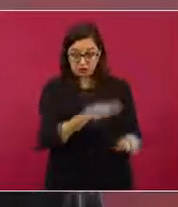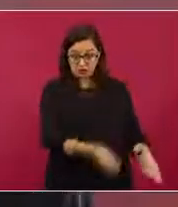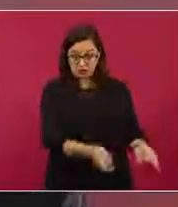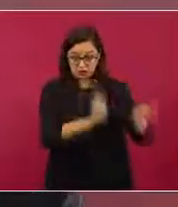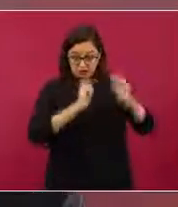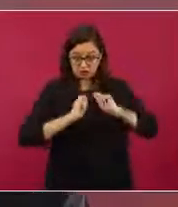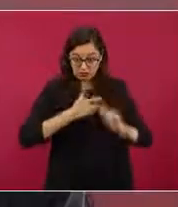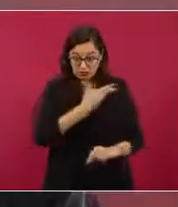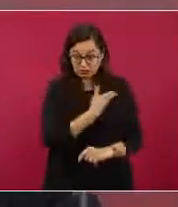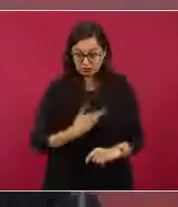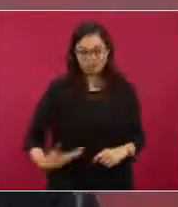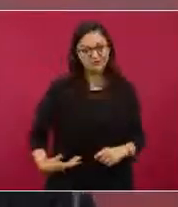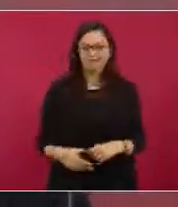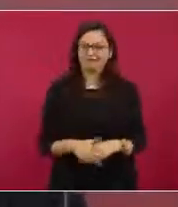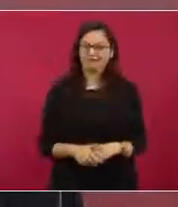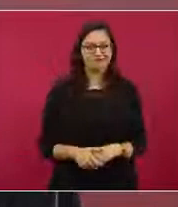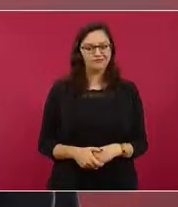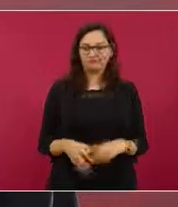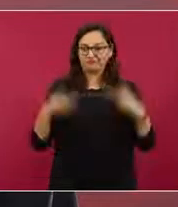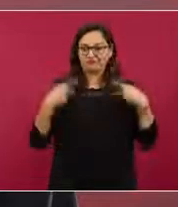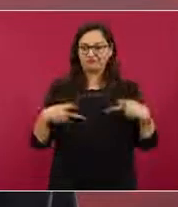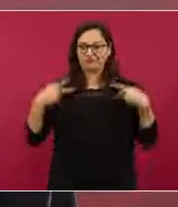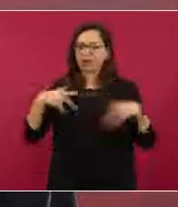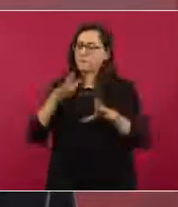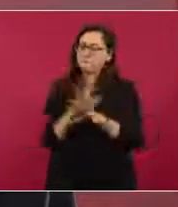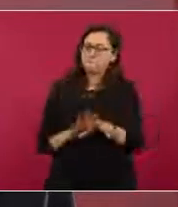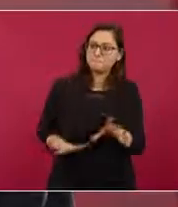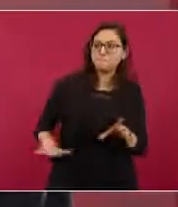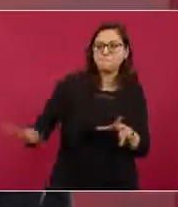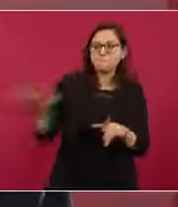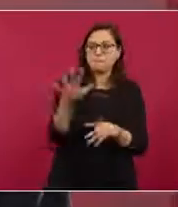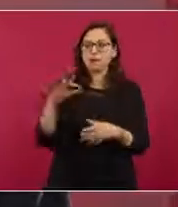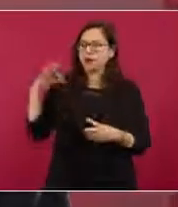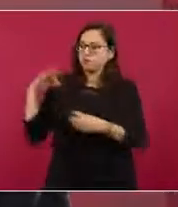Sí, yo fui electo por el pueblo,